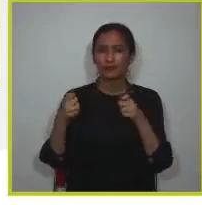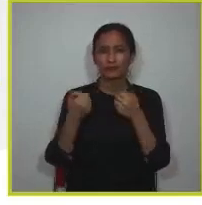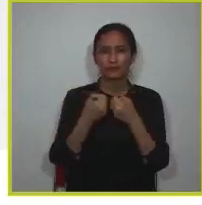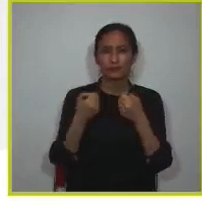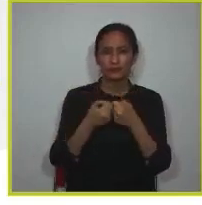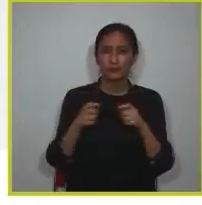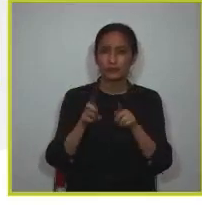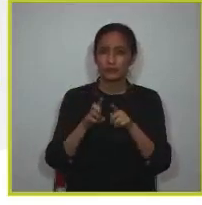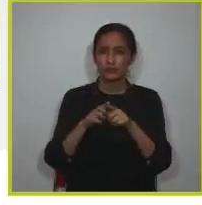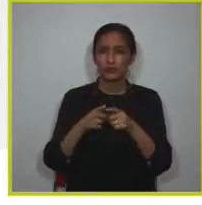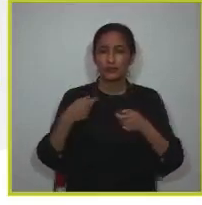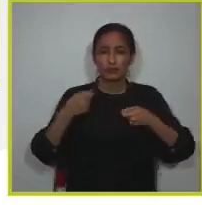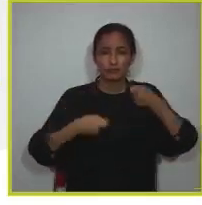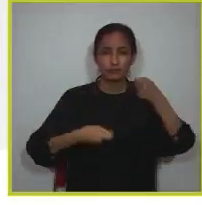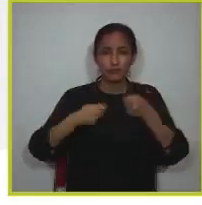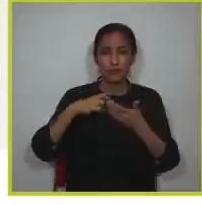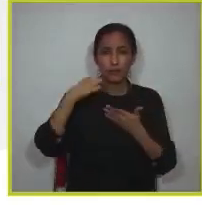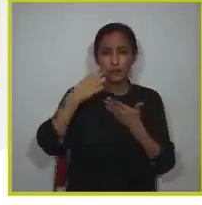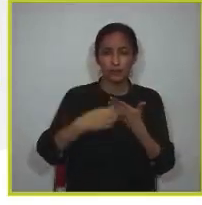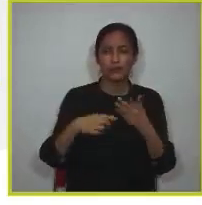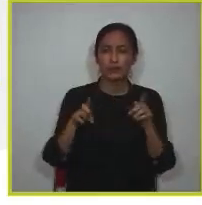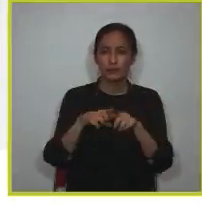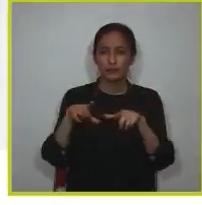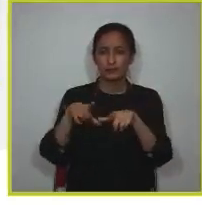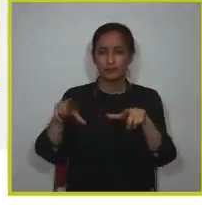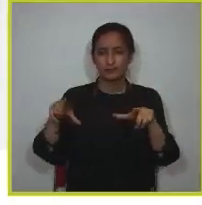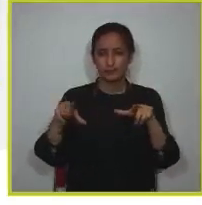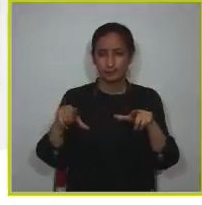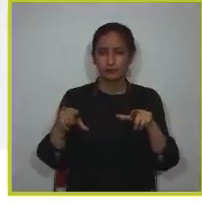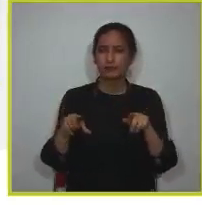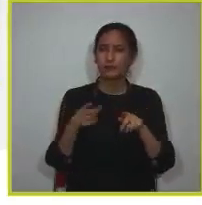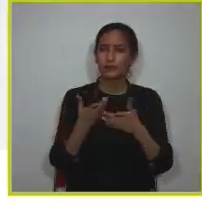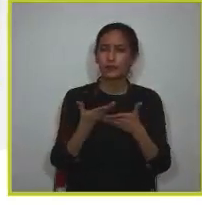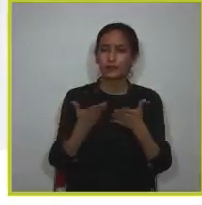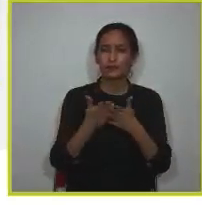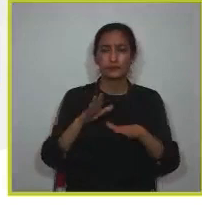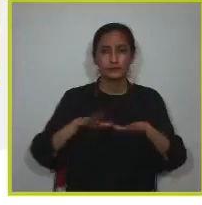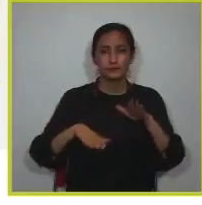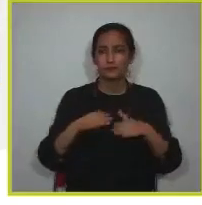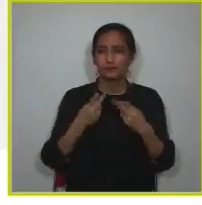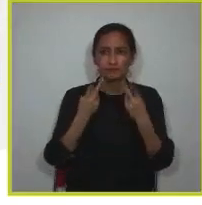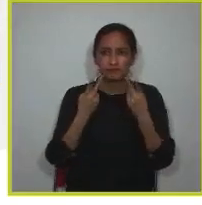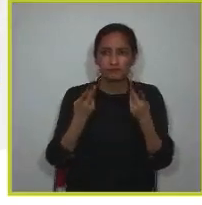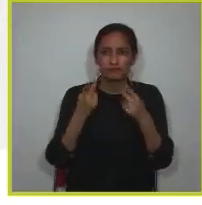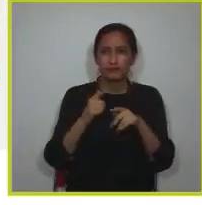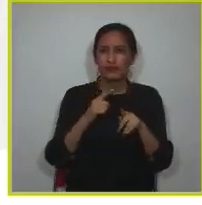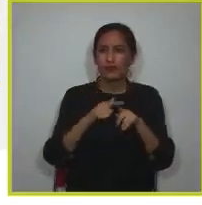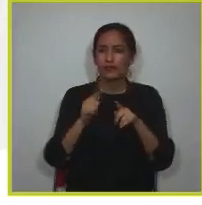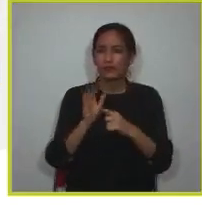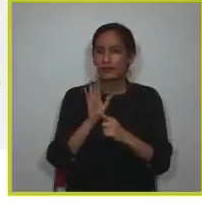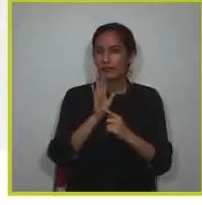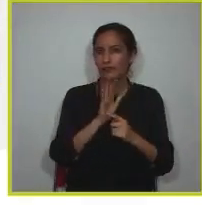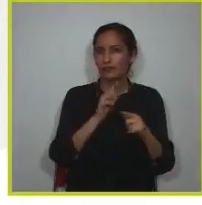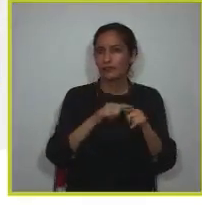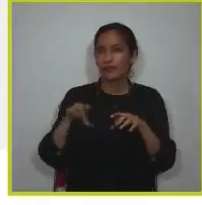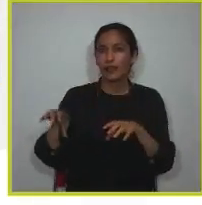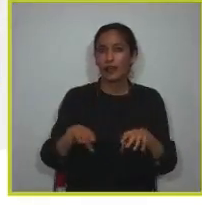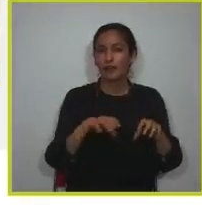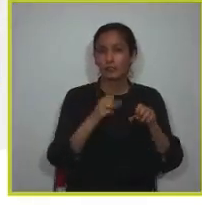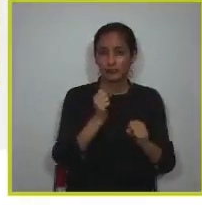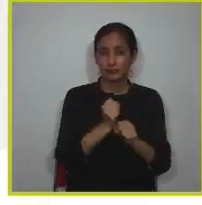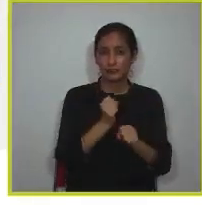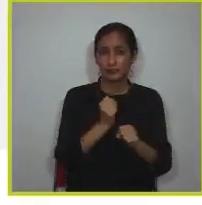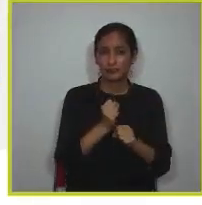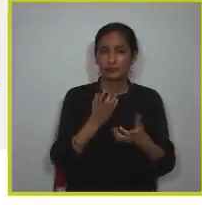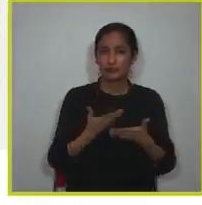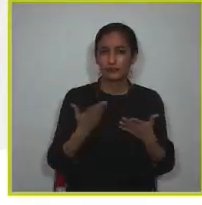vinculado a proyectos de inversión en las zonas en donde lamentablemente no se ve esa esa presencia de la actividad productiva que